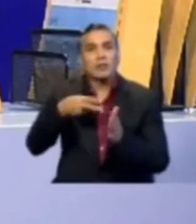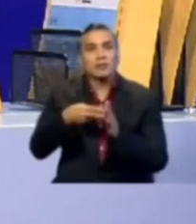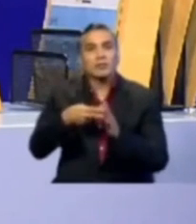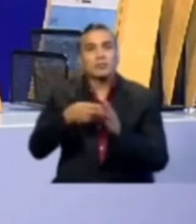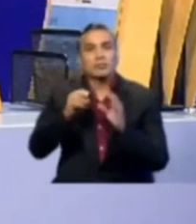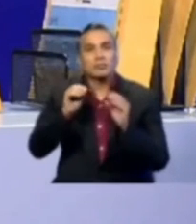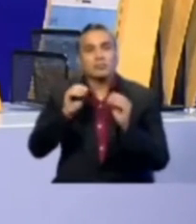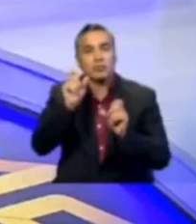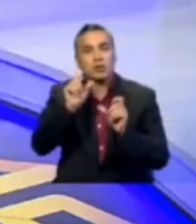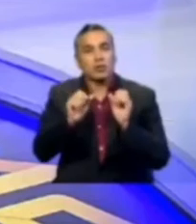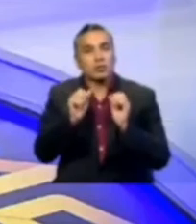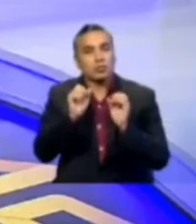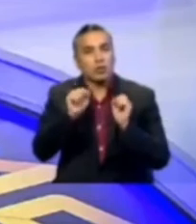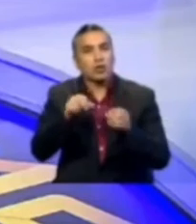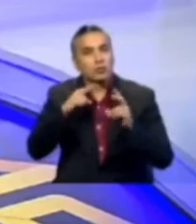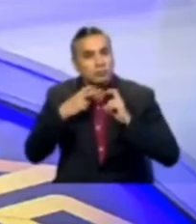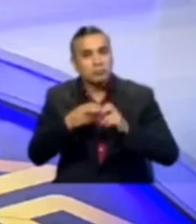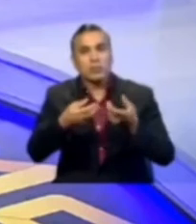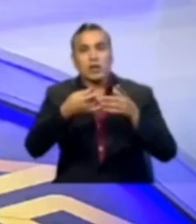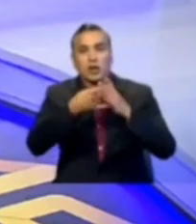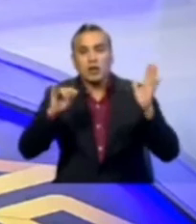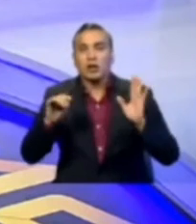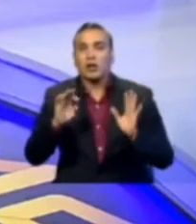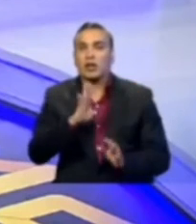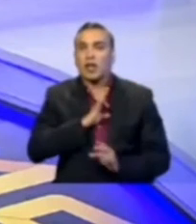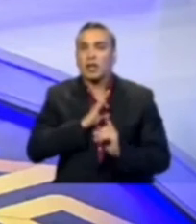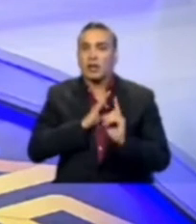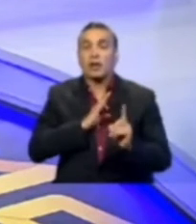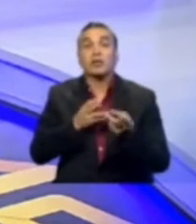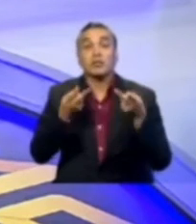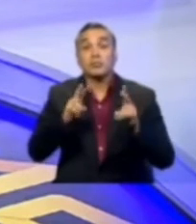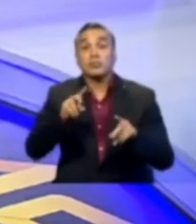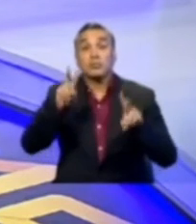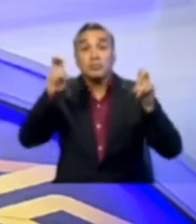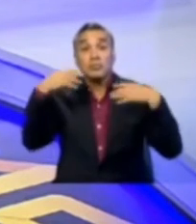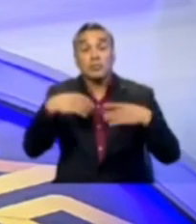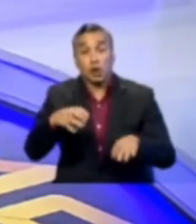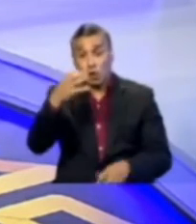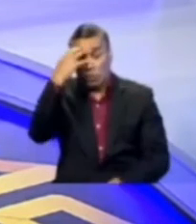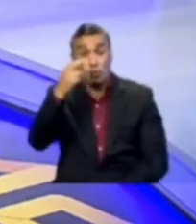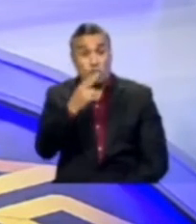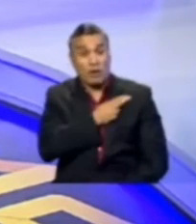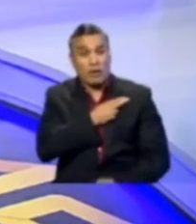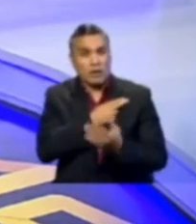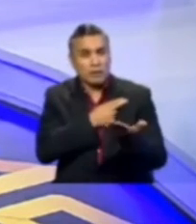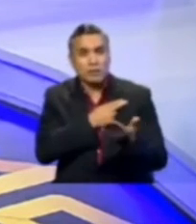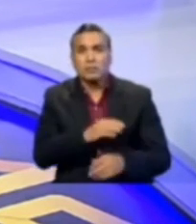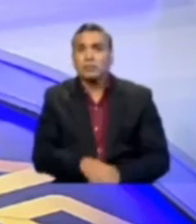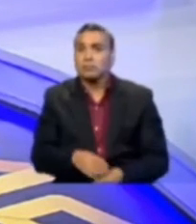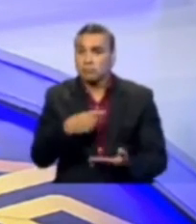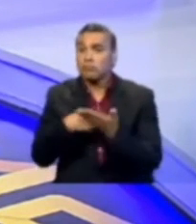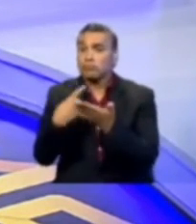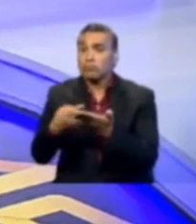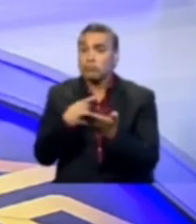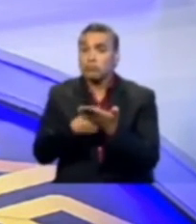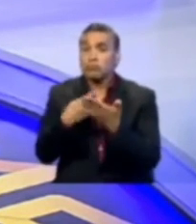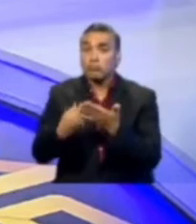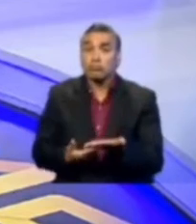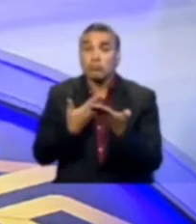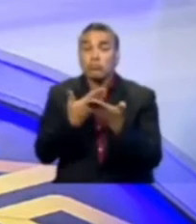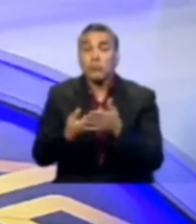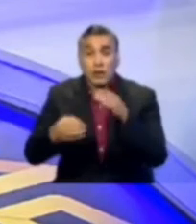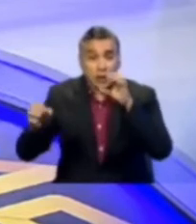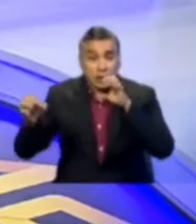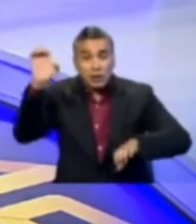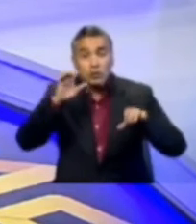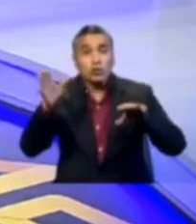capacidades nacionales de investigación, tecnología y técnicas? Y frente al régimen de educación superior, hay un debate que plantea, por un lado, una estrategia